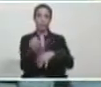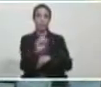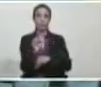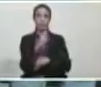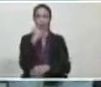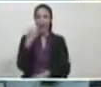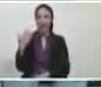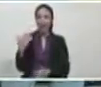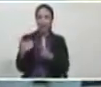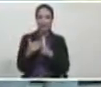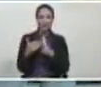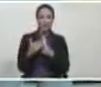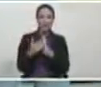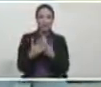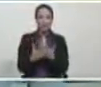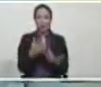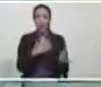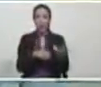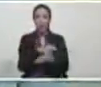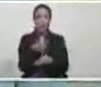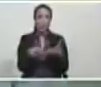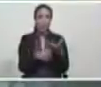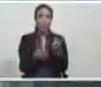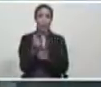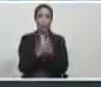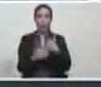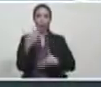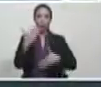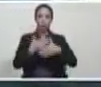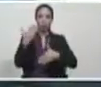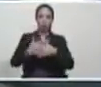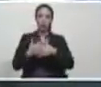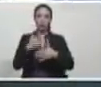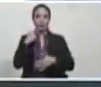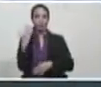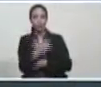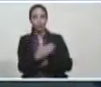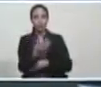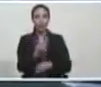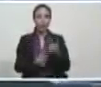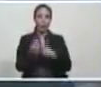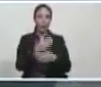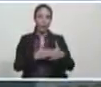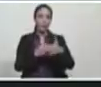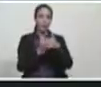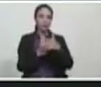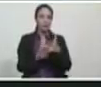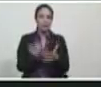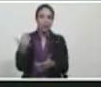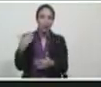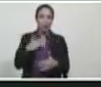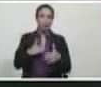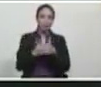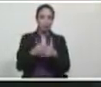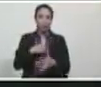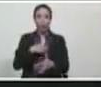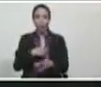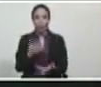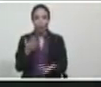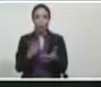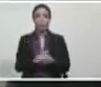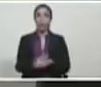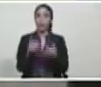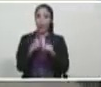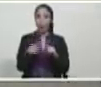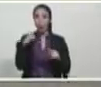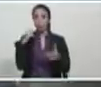afectados un poco producto de la guerra y el bloqueo económico que nos han hecho. Sin embargo, hemos luchado, y gracias